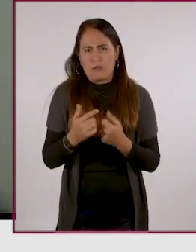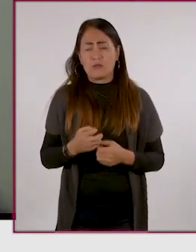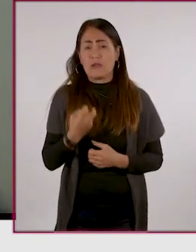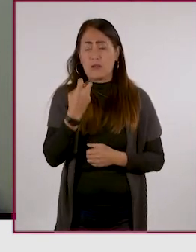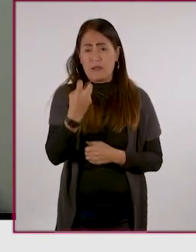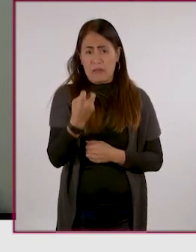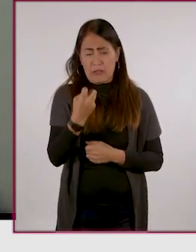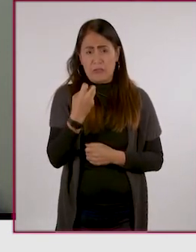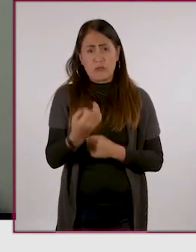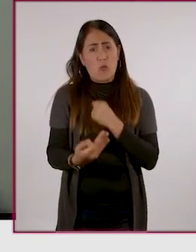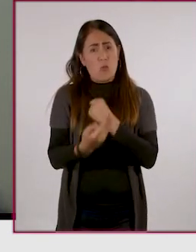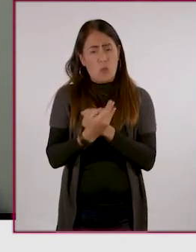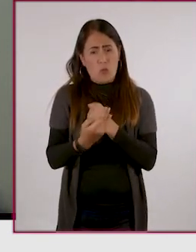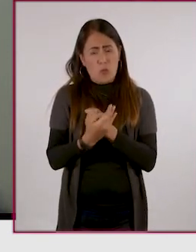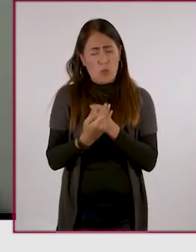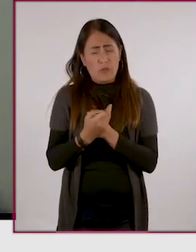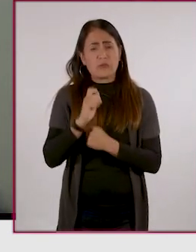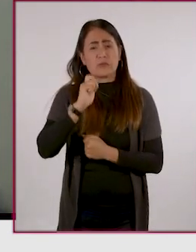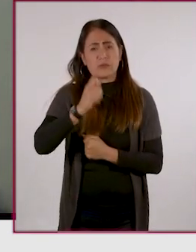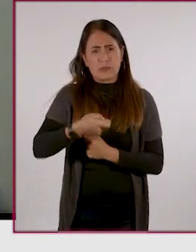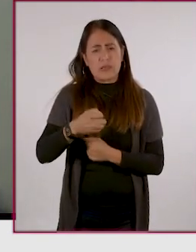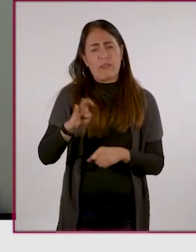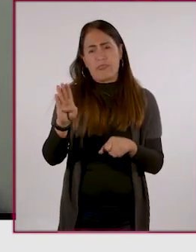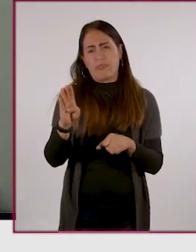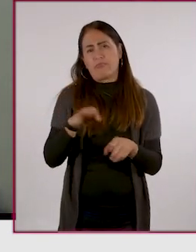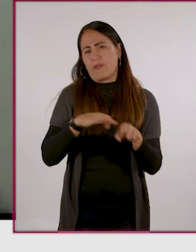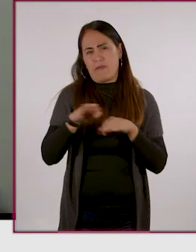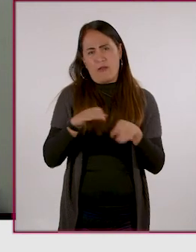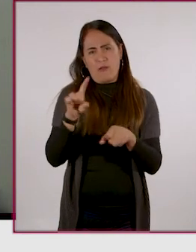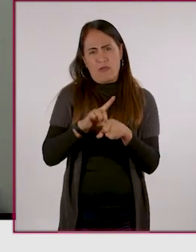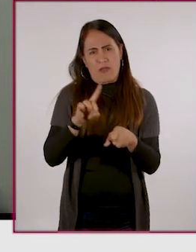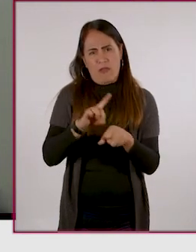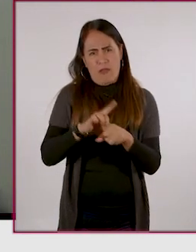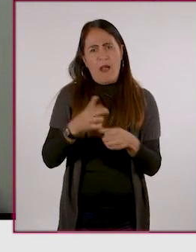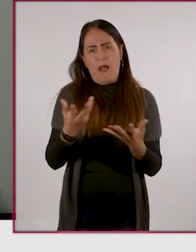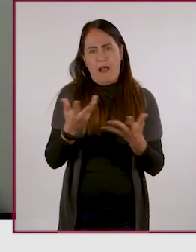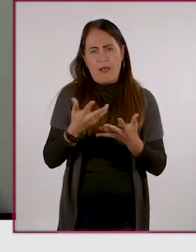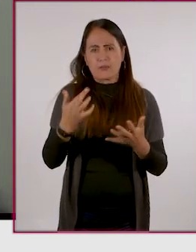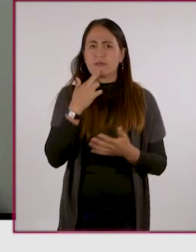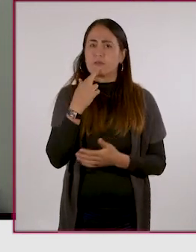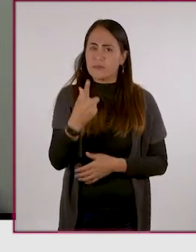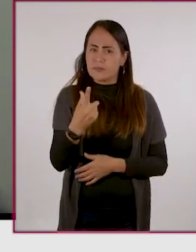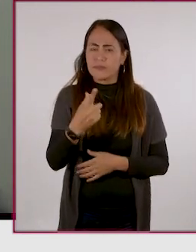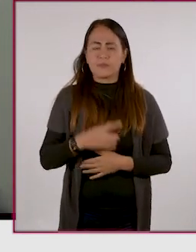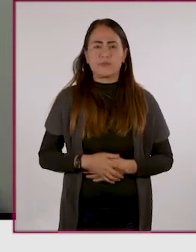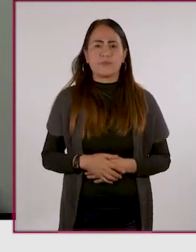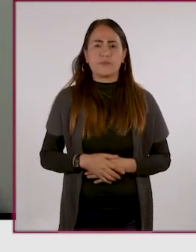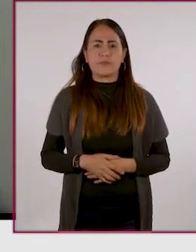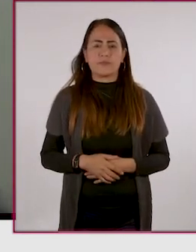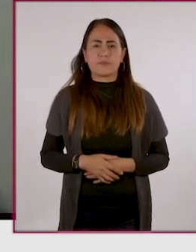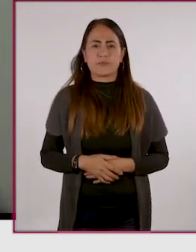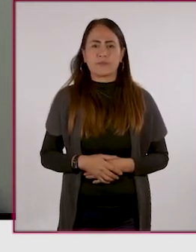la ventaja es que nos va a ayudar muchísimo, nos va a simplificar mucho nuestro trabajo cotidiano, ¿no? Entonces, y